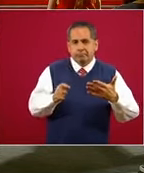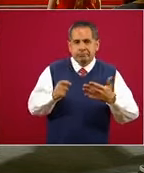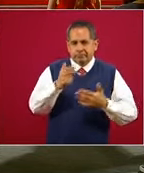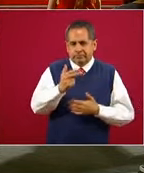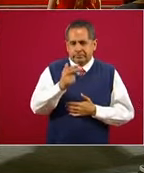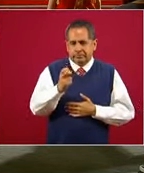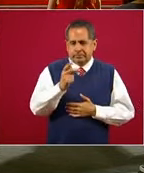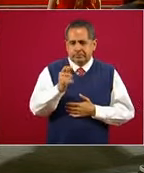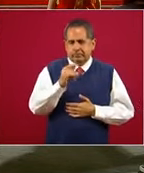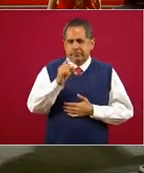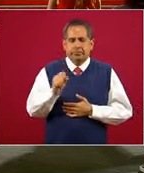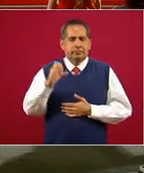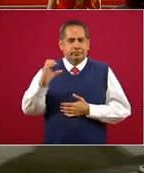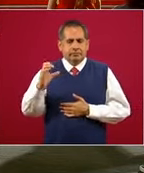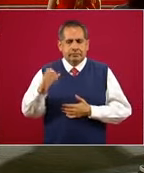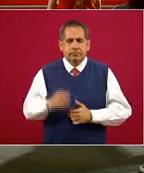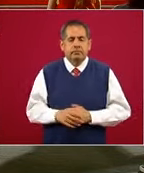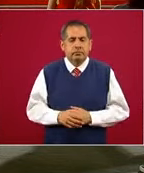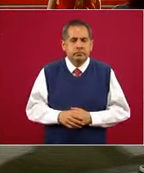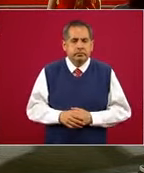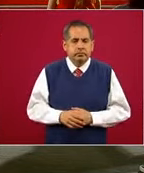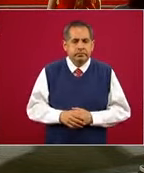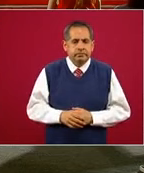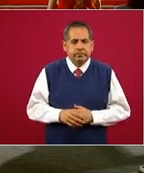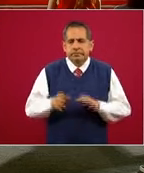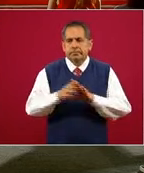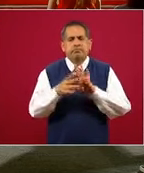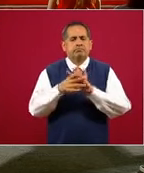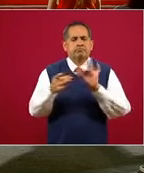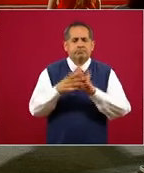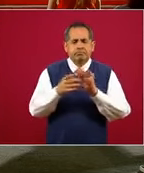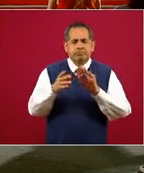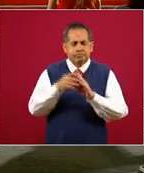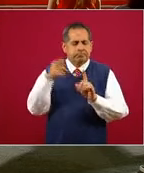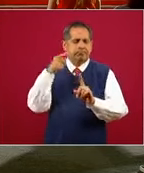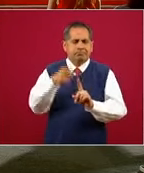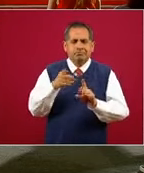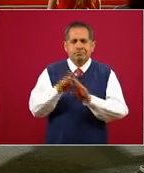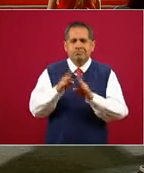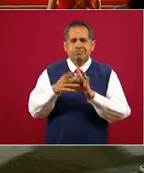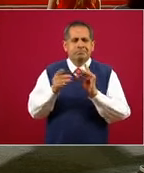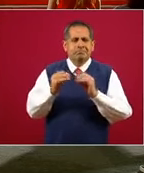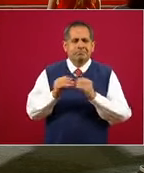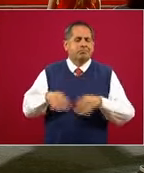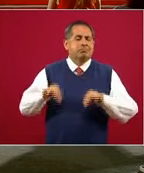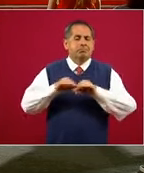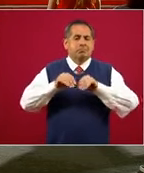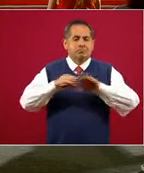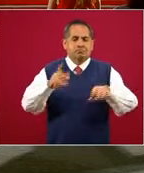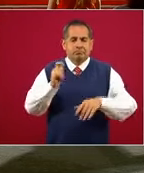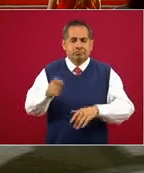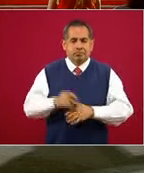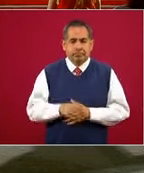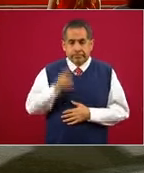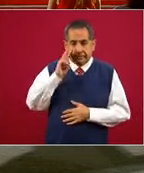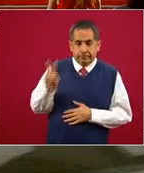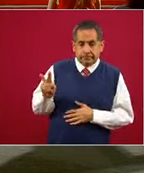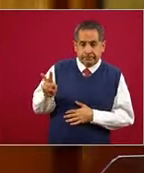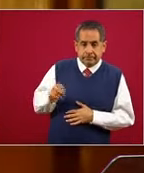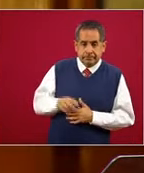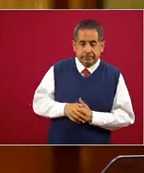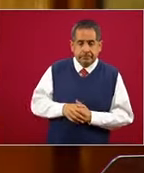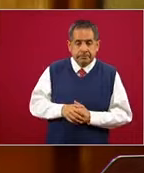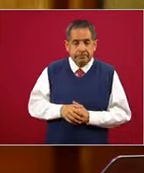C. ¿Cuáles son estos puntos y cuáles son los mensajes más importantes? Si me pasas la siguiente, por favor. Este es